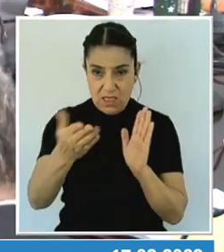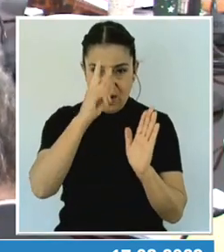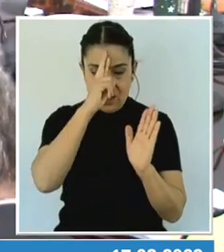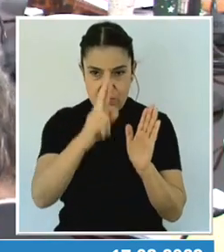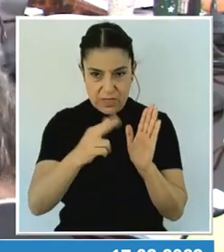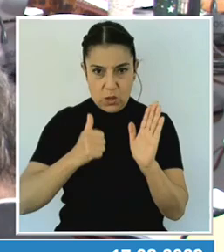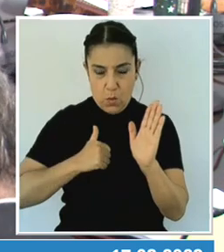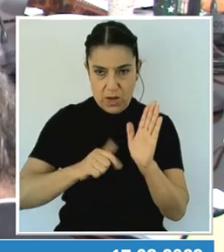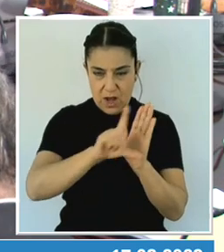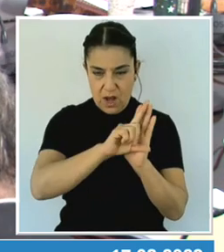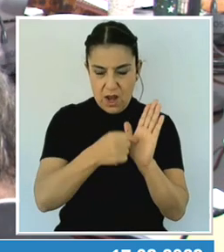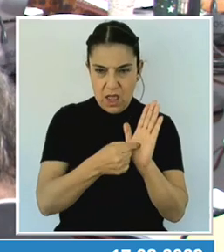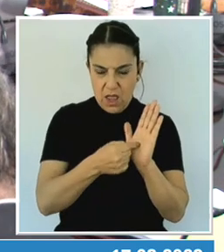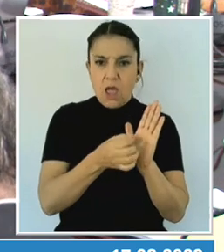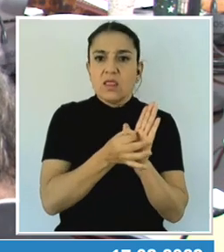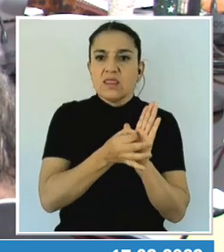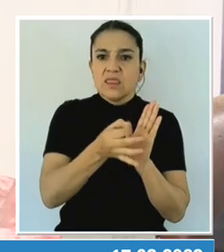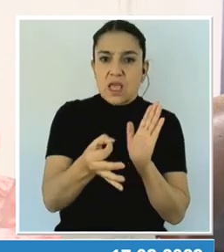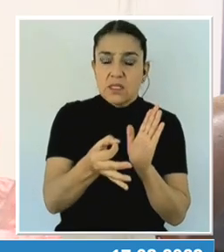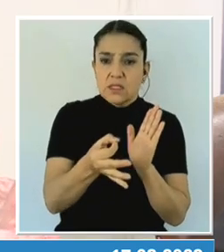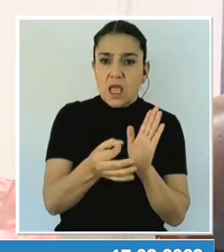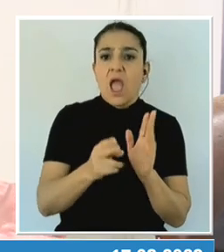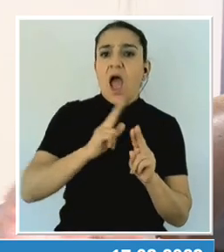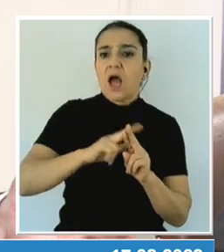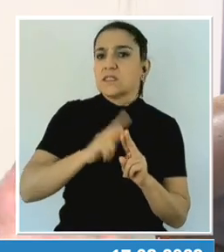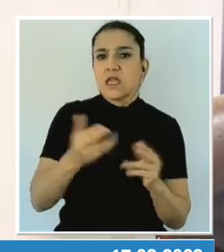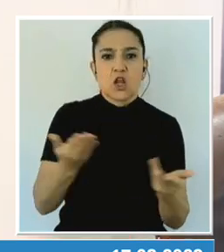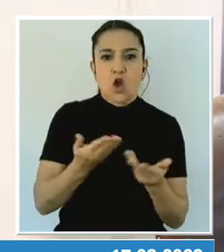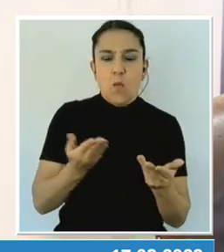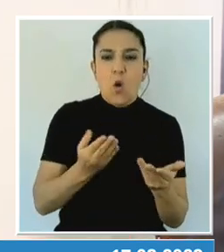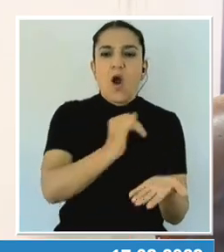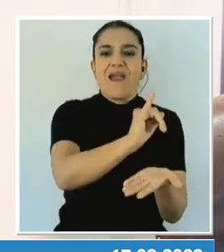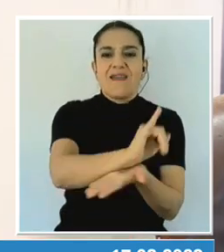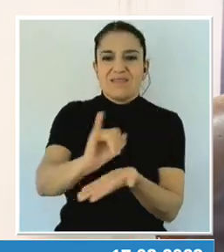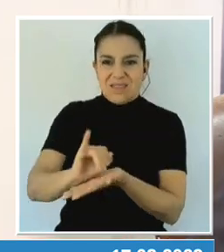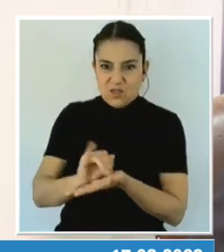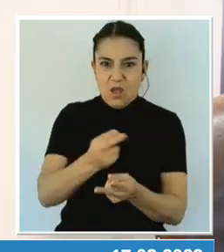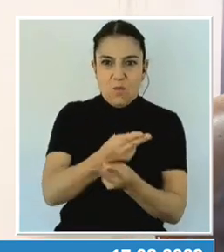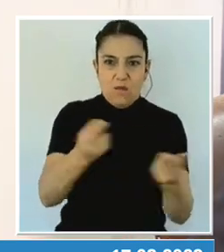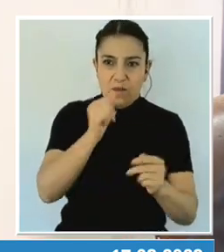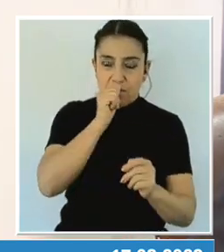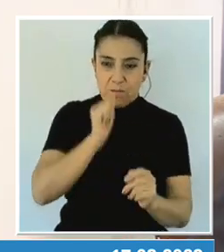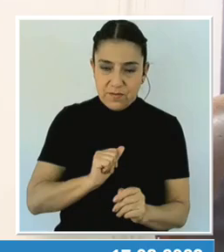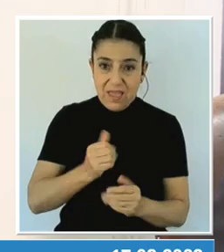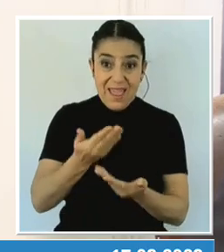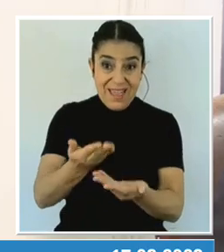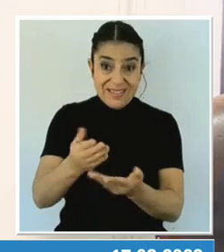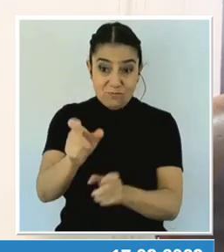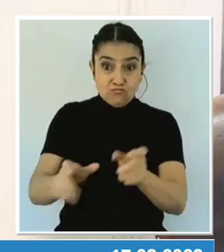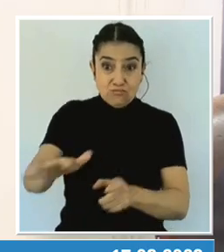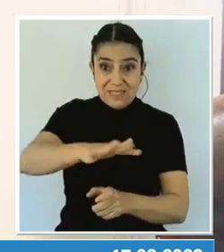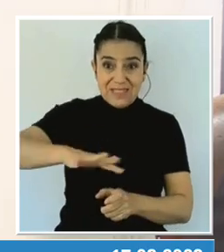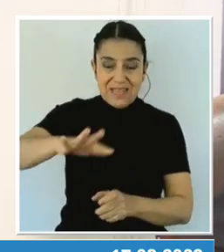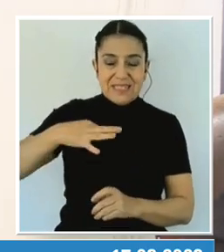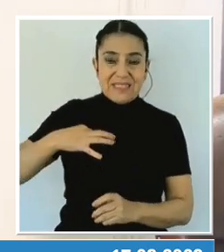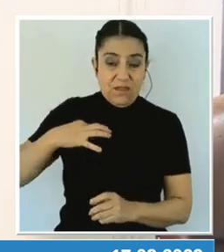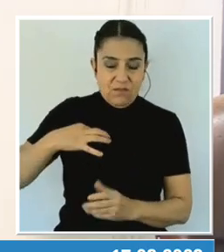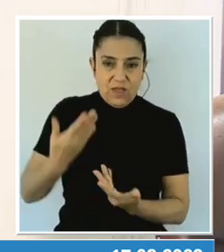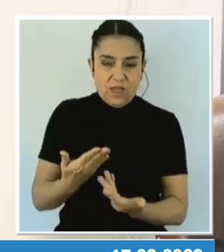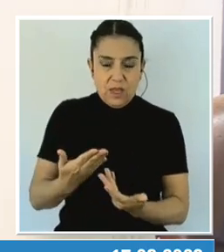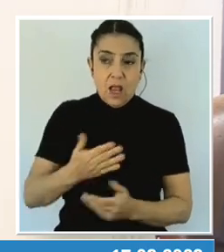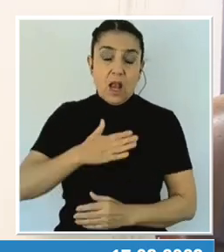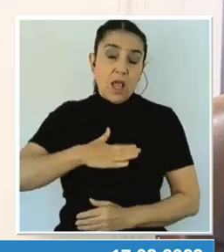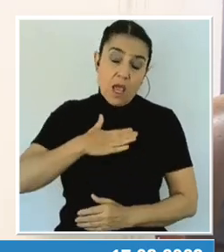que hacer a través de instituciones públicas y privadas. Esa es sociedad civil. Quiera o no, disgusten o